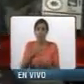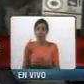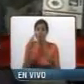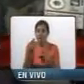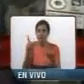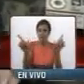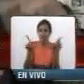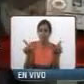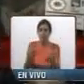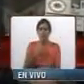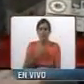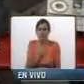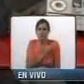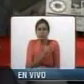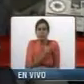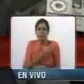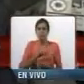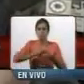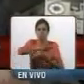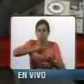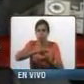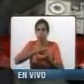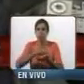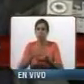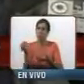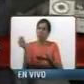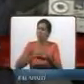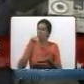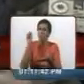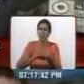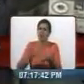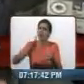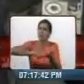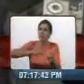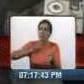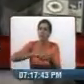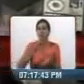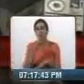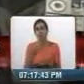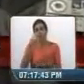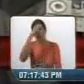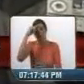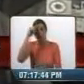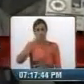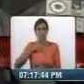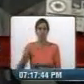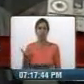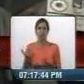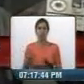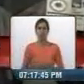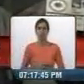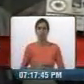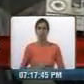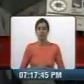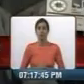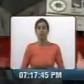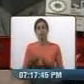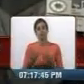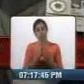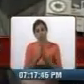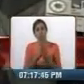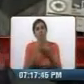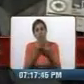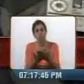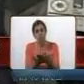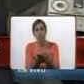amplificamos una información. Yo pido por el bien, por la tranquilidad, por